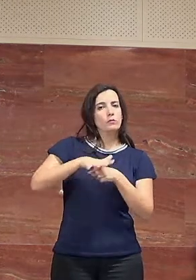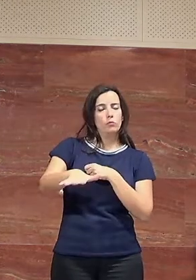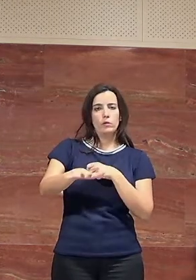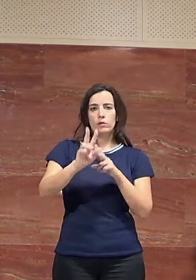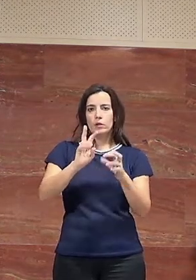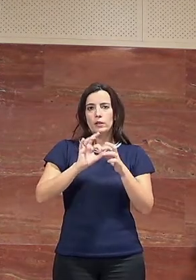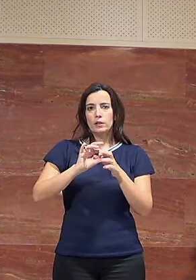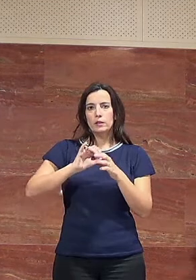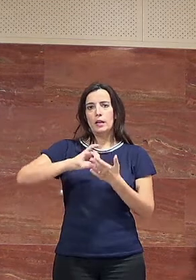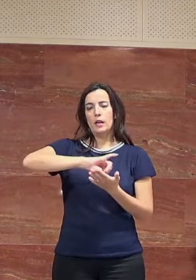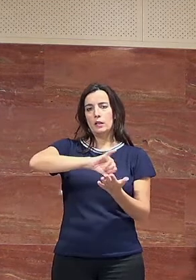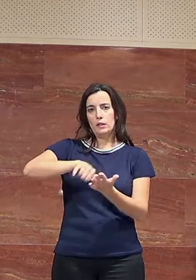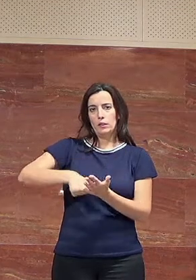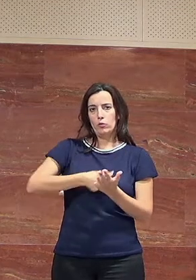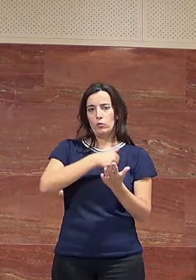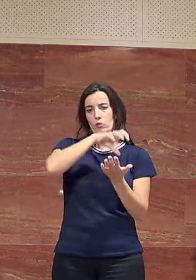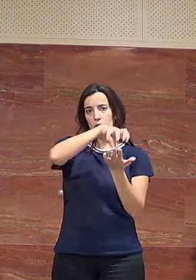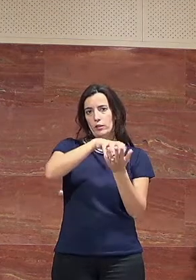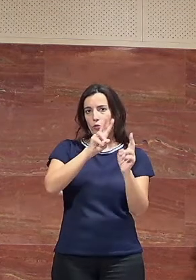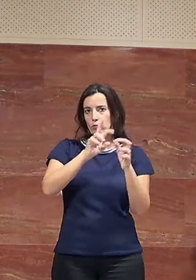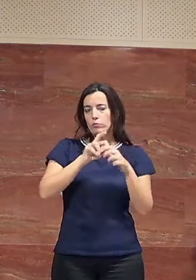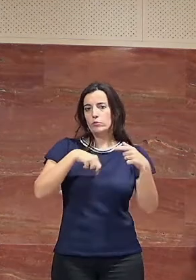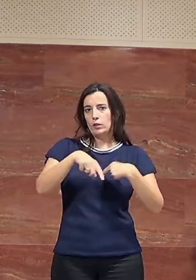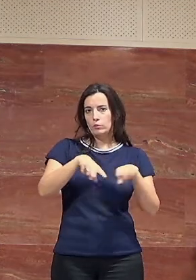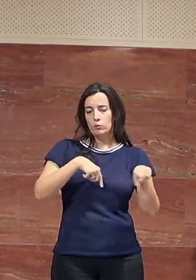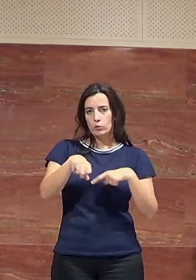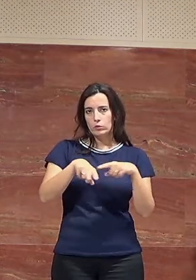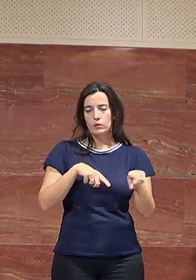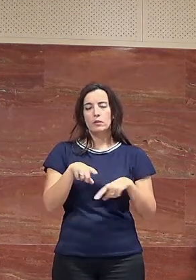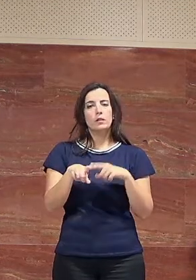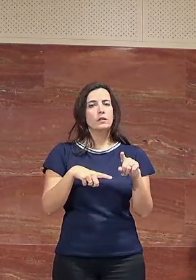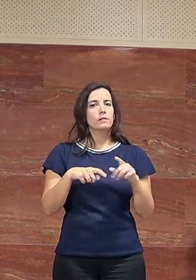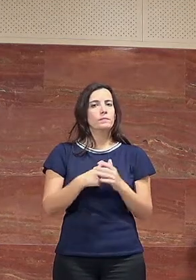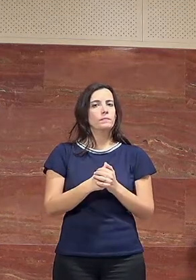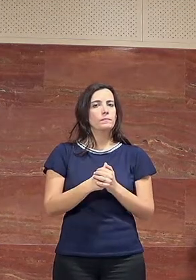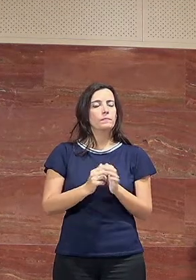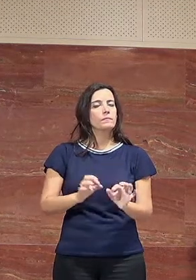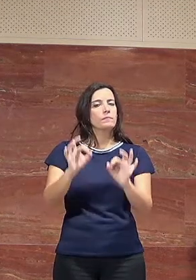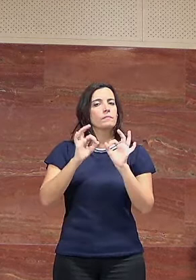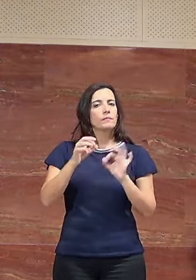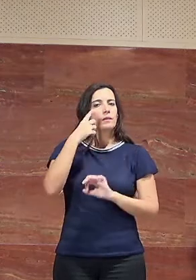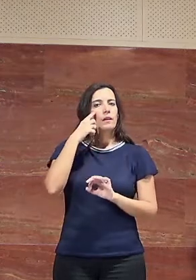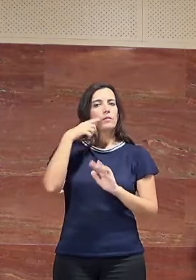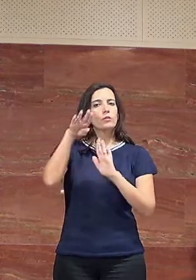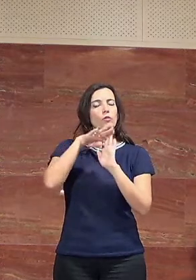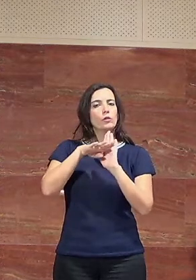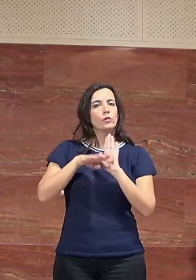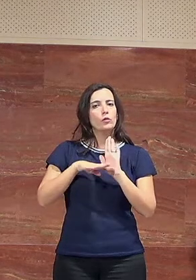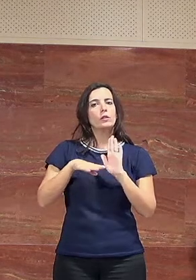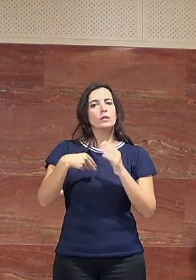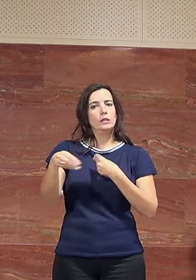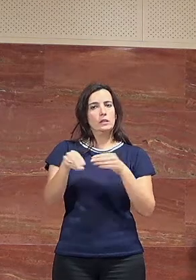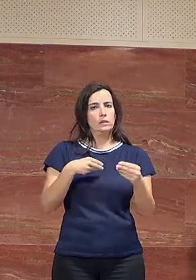en el perímetro alrededor de esos centros de transporte, esas zonas en las que había que cuidar especialmente las condiciones de permeabilidad,